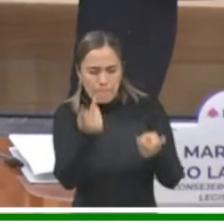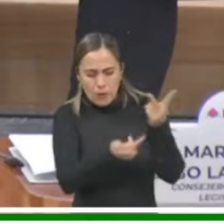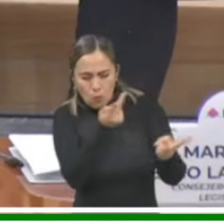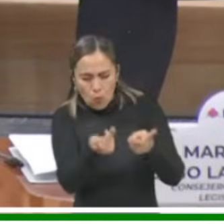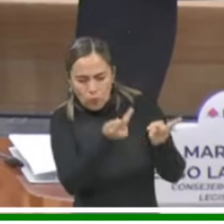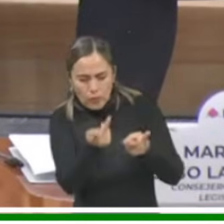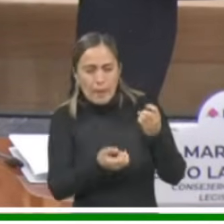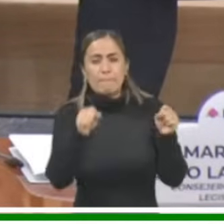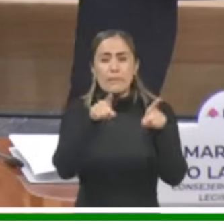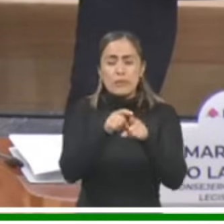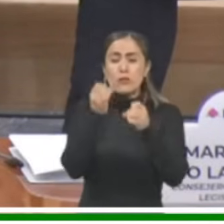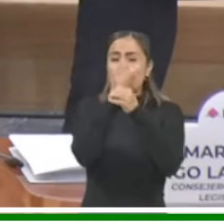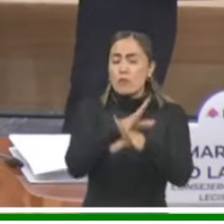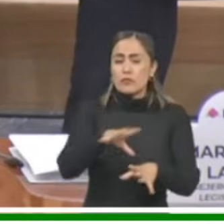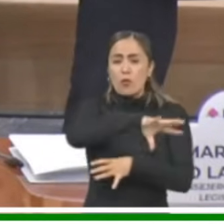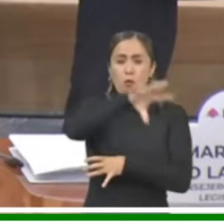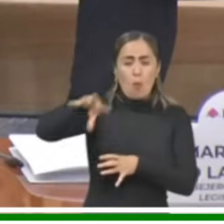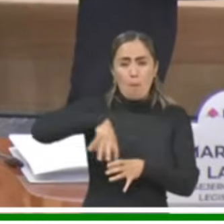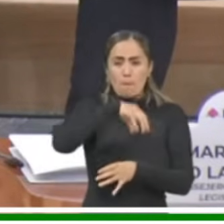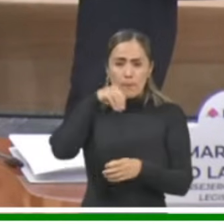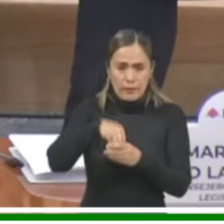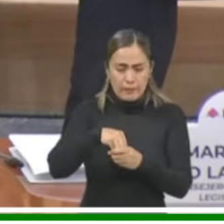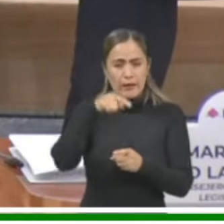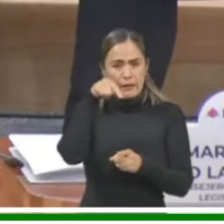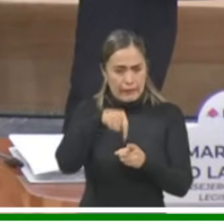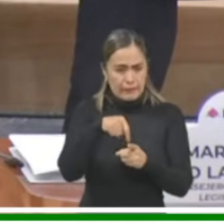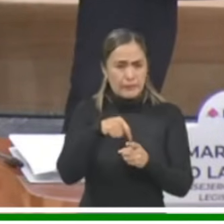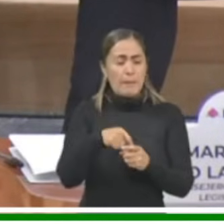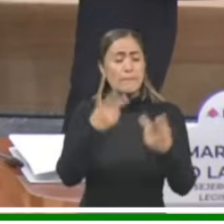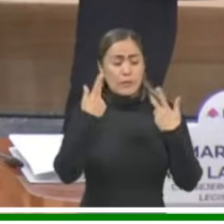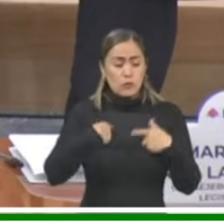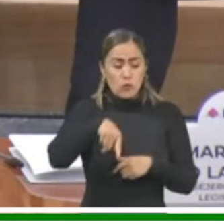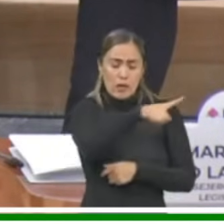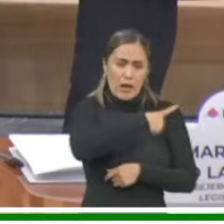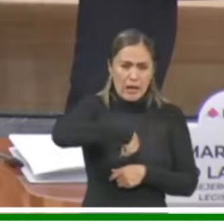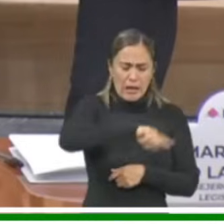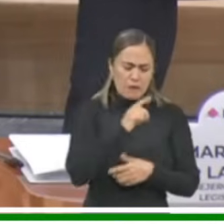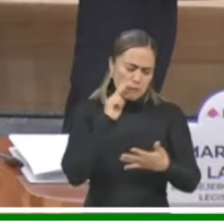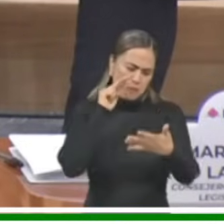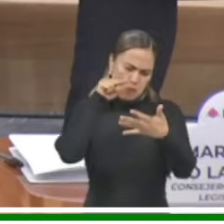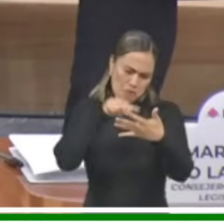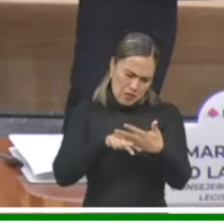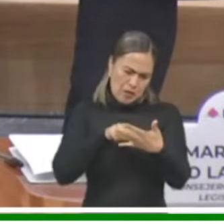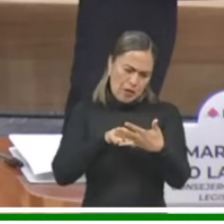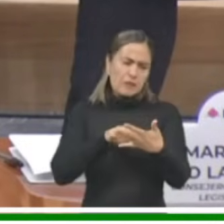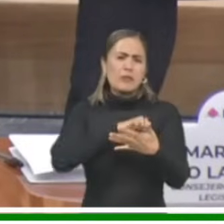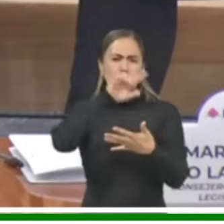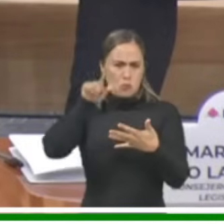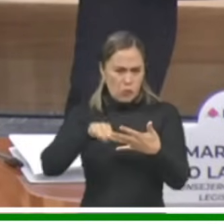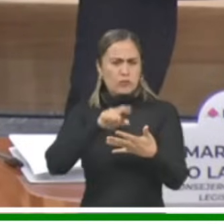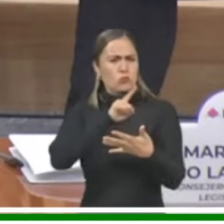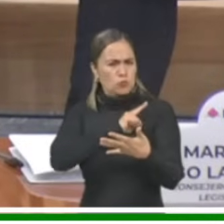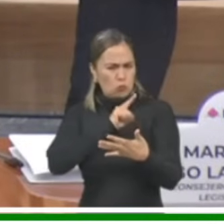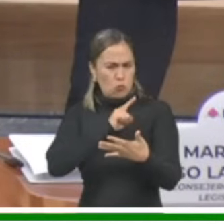la información completa y suficiente a partir de la cual los electores se encuentren en mejores condiciones de tomar una